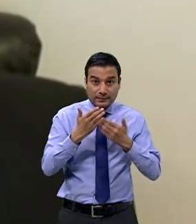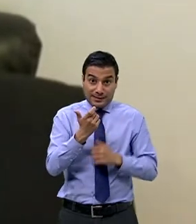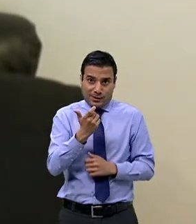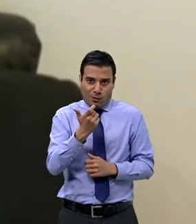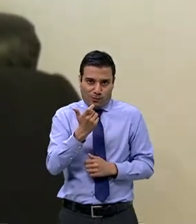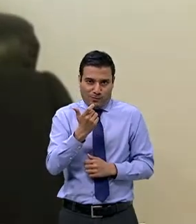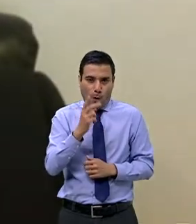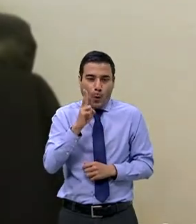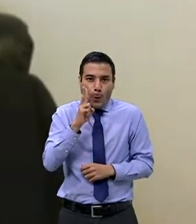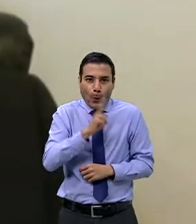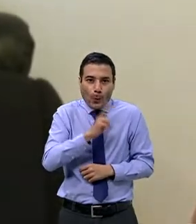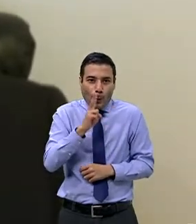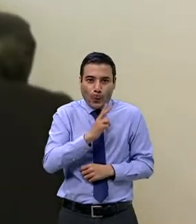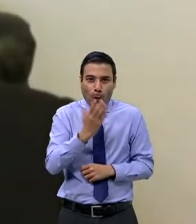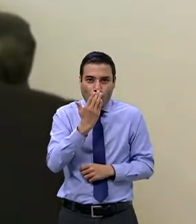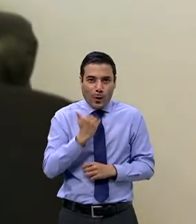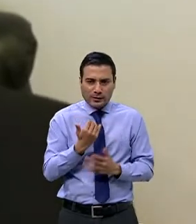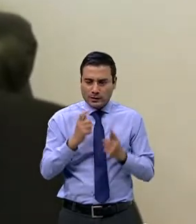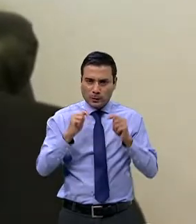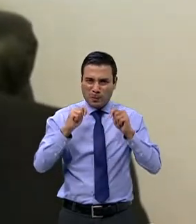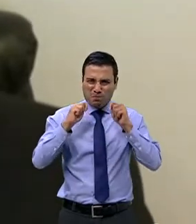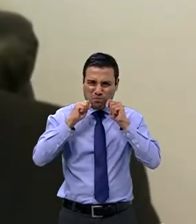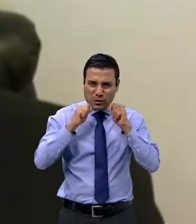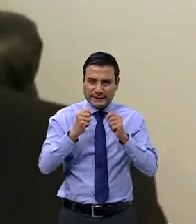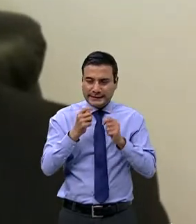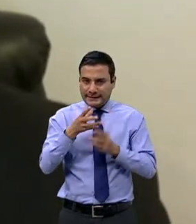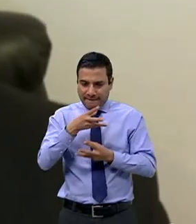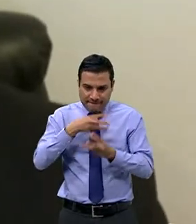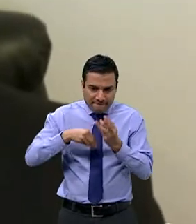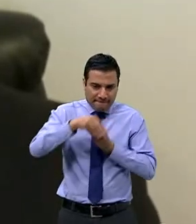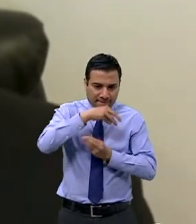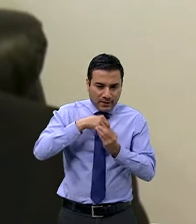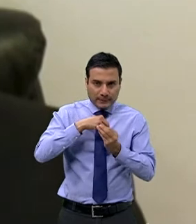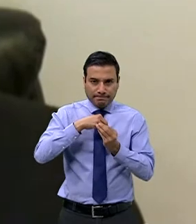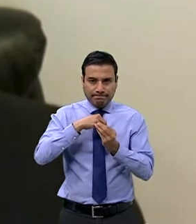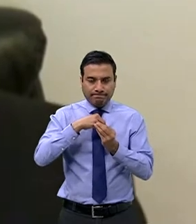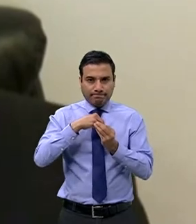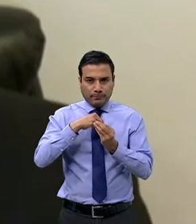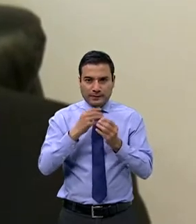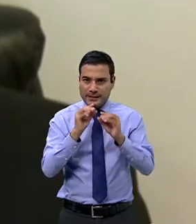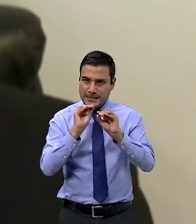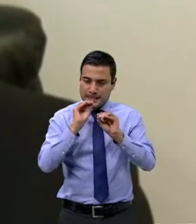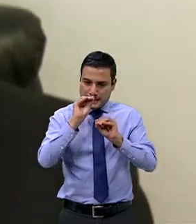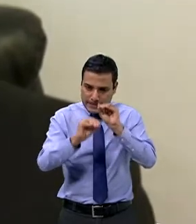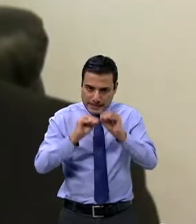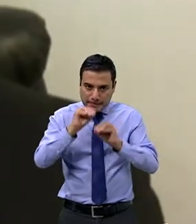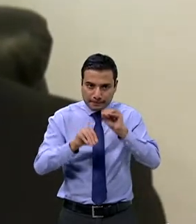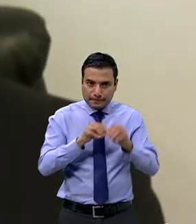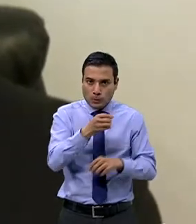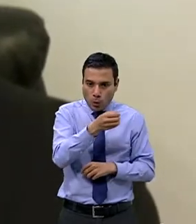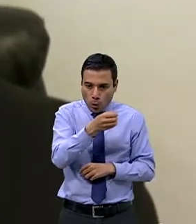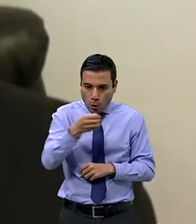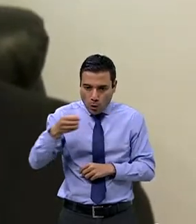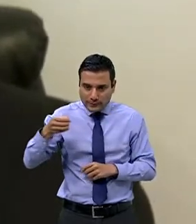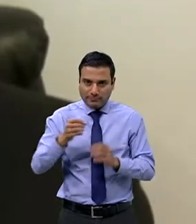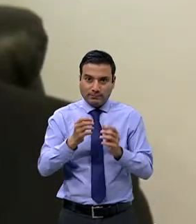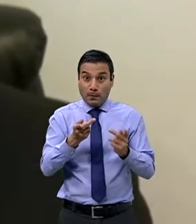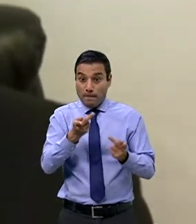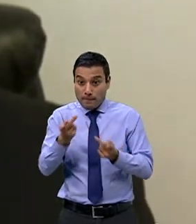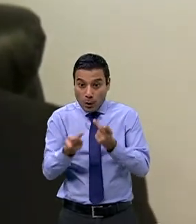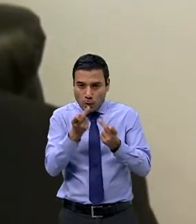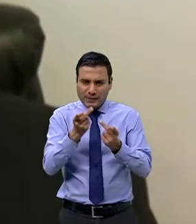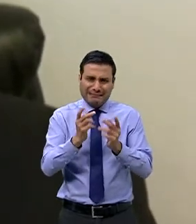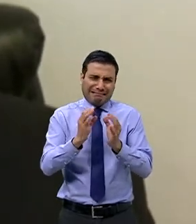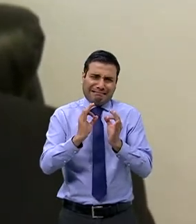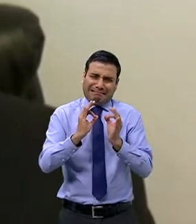no les dieron nada pero con poco de lo que lograron ellos eficientar lograron realizar una consulta